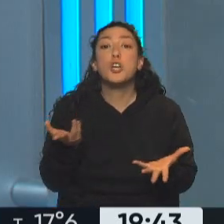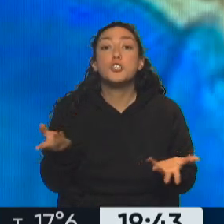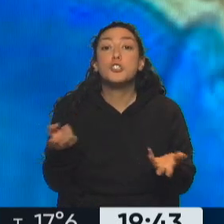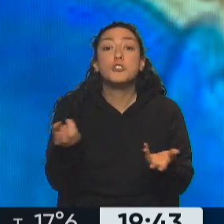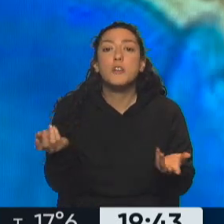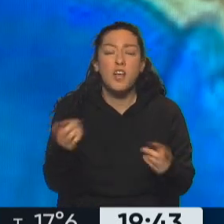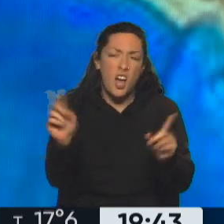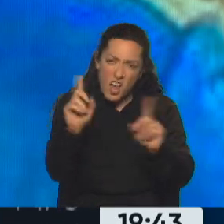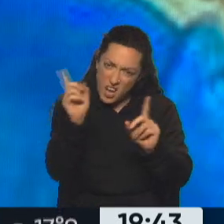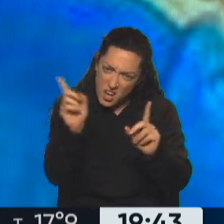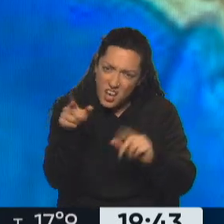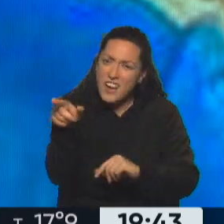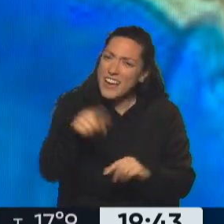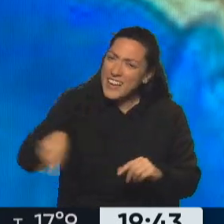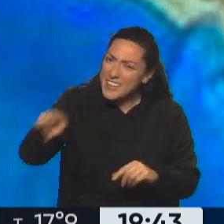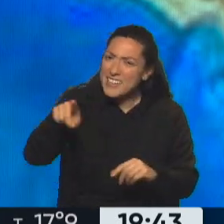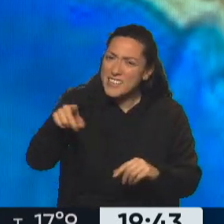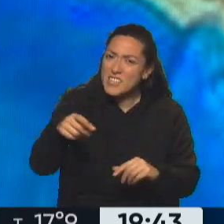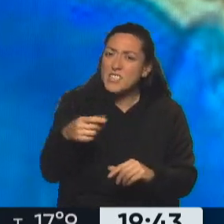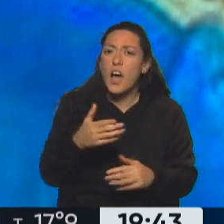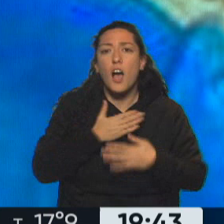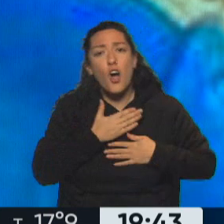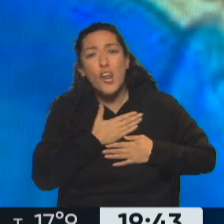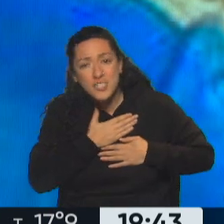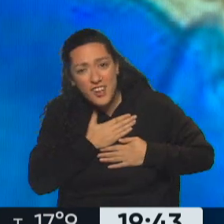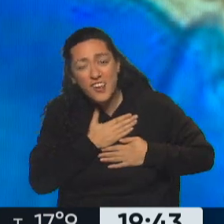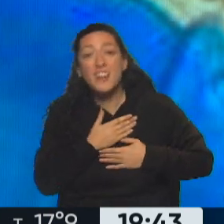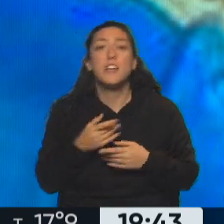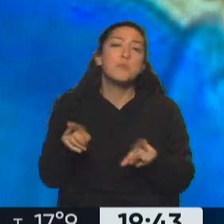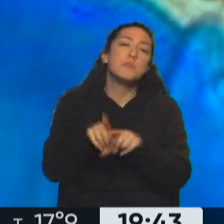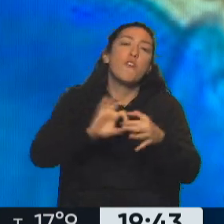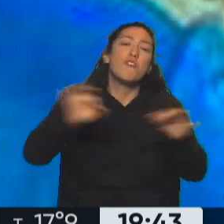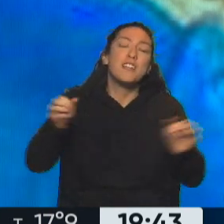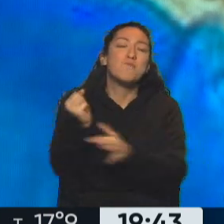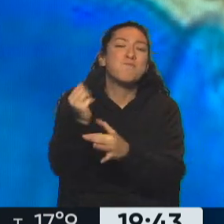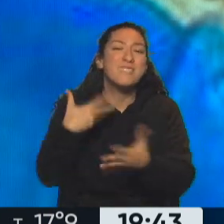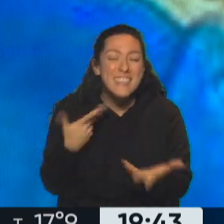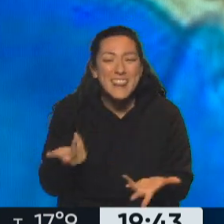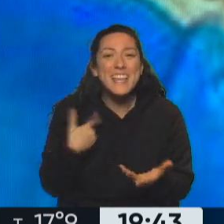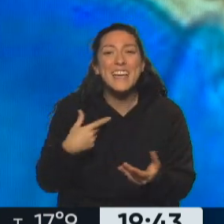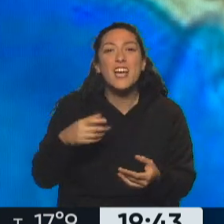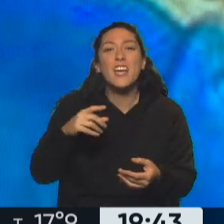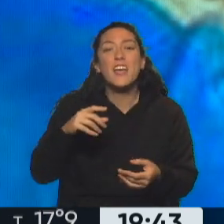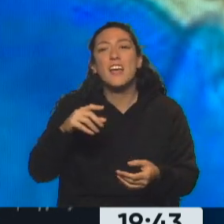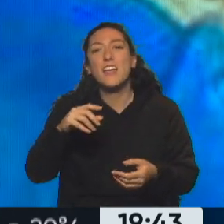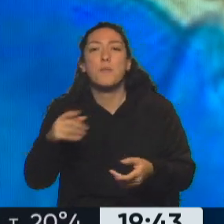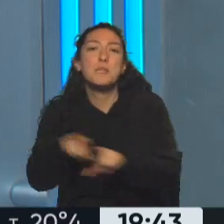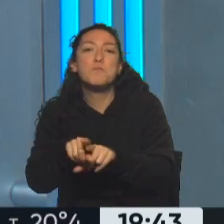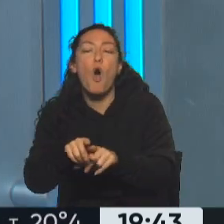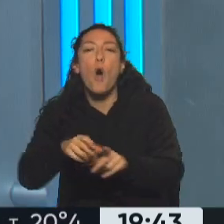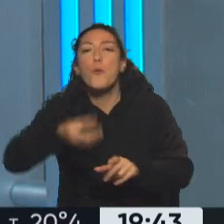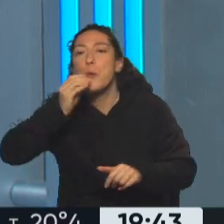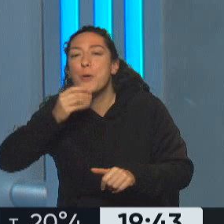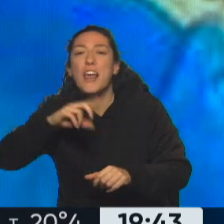no, estos sí que vienen. Adecuado. El famoso dicho de la gaseosa y el sanguchillo. Sí. No